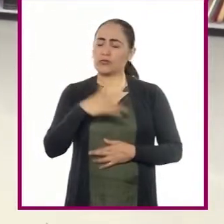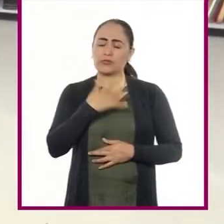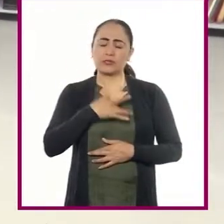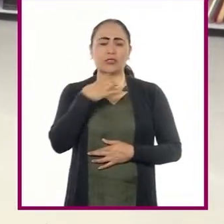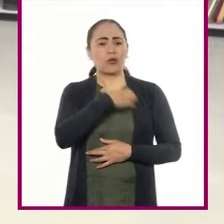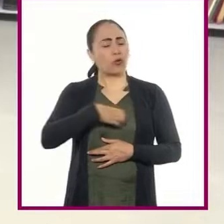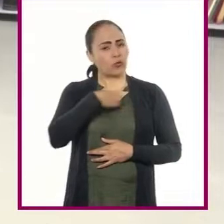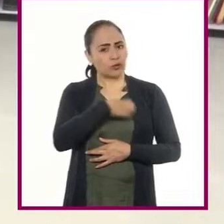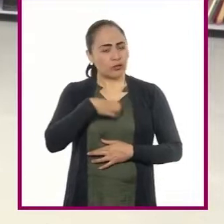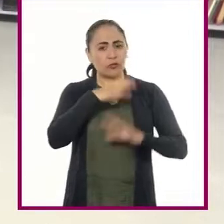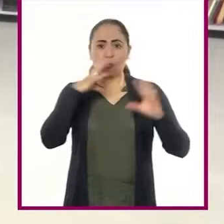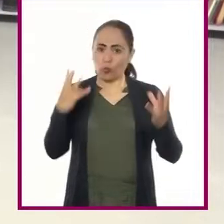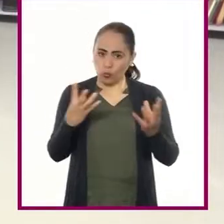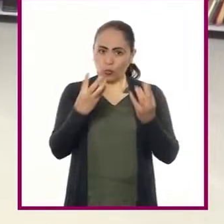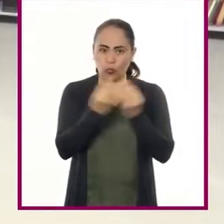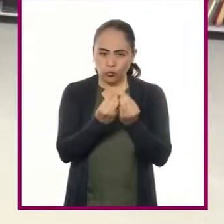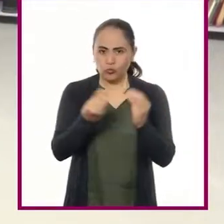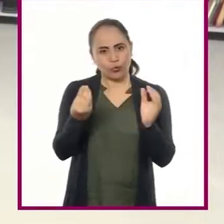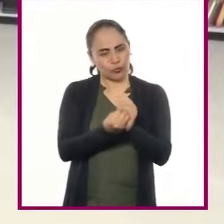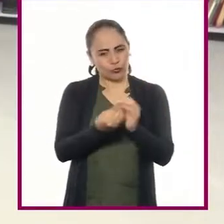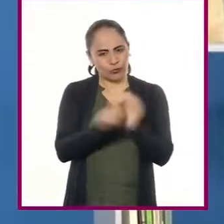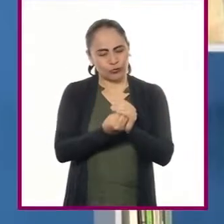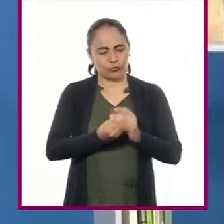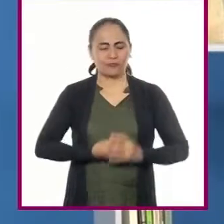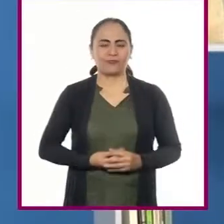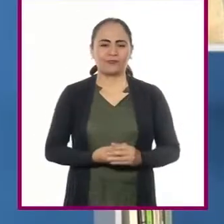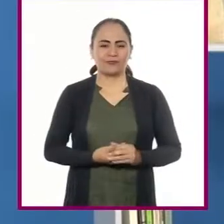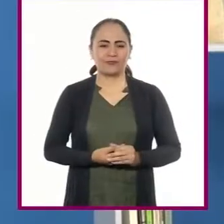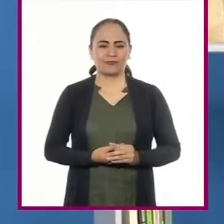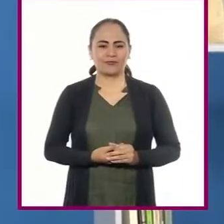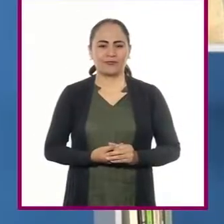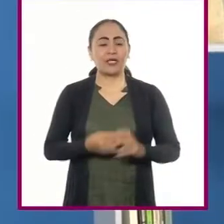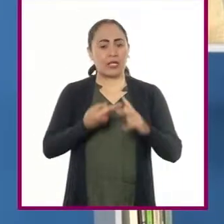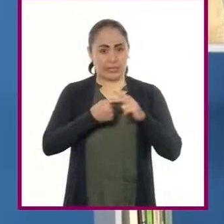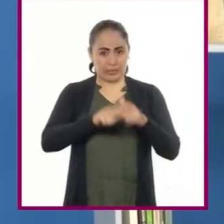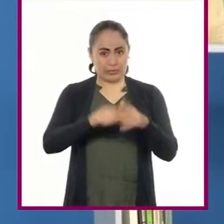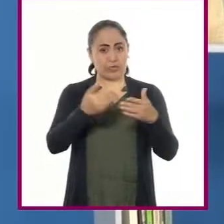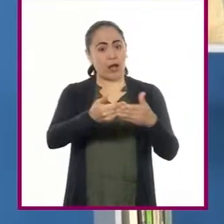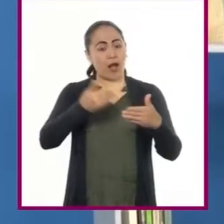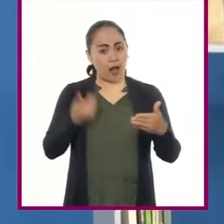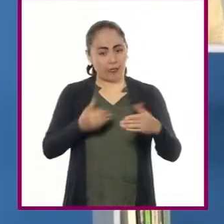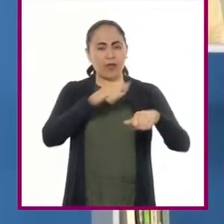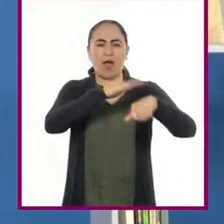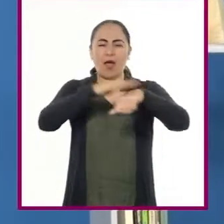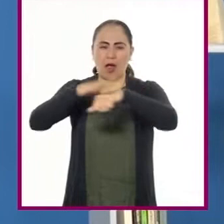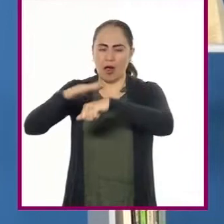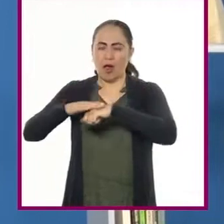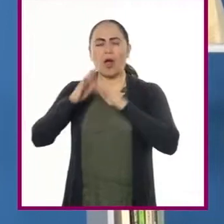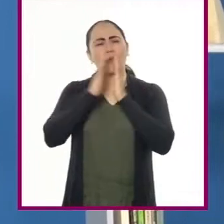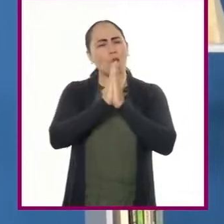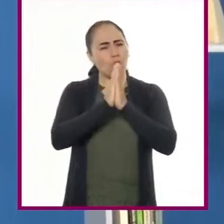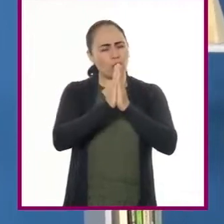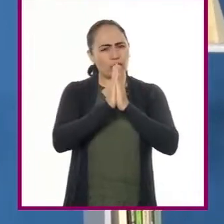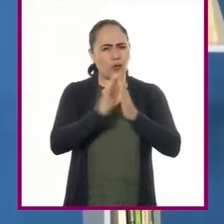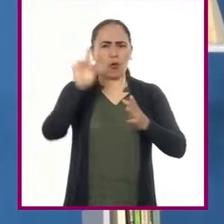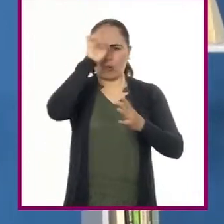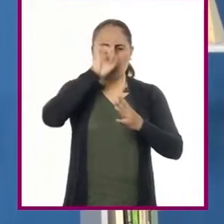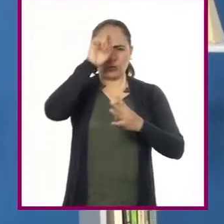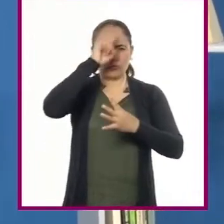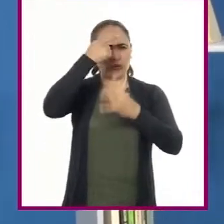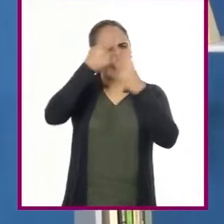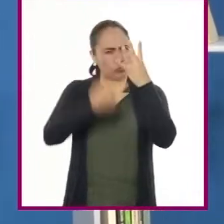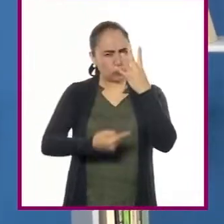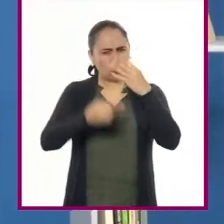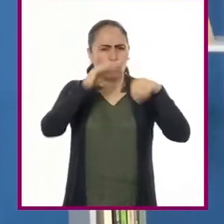de compartir esta sesión con ustedes. Antes de iniciar, les exhorto a que sigamos practicando las